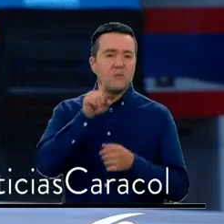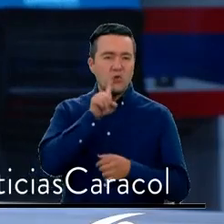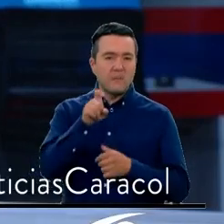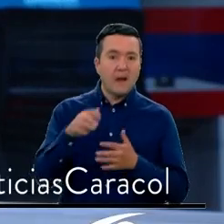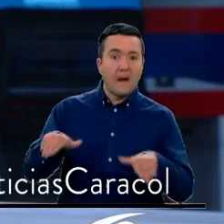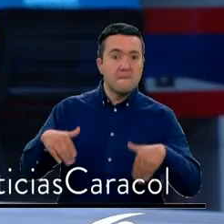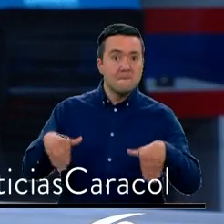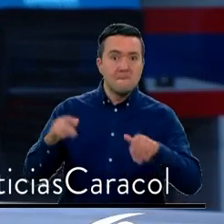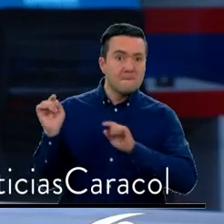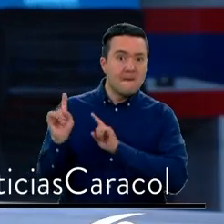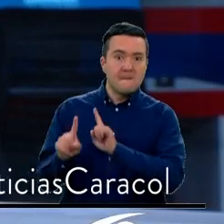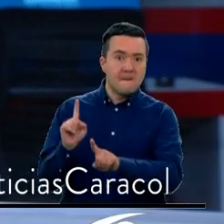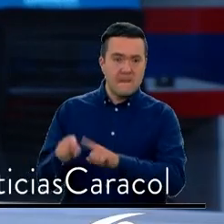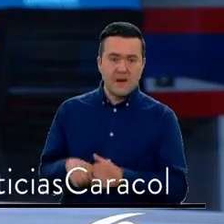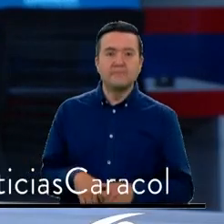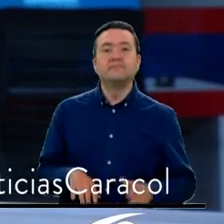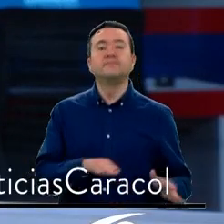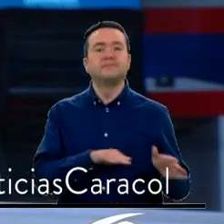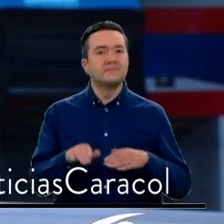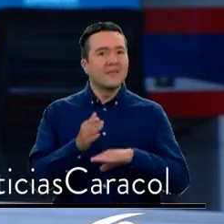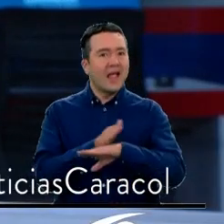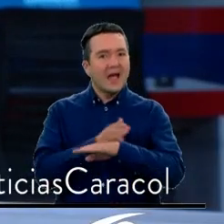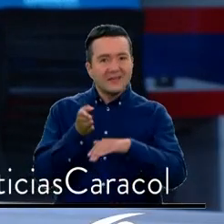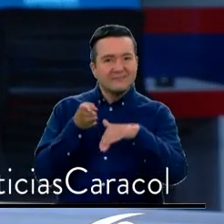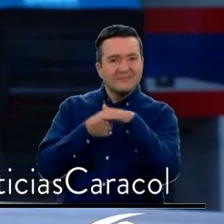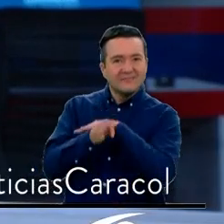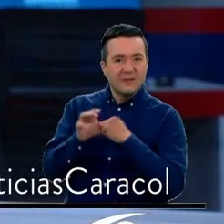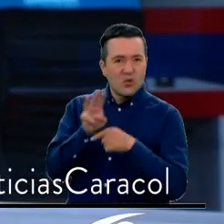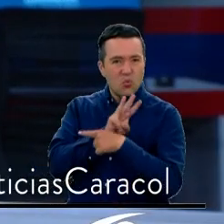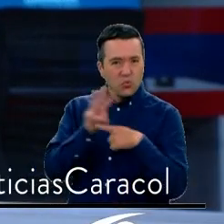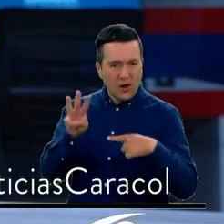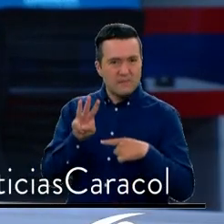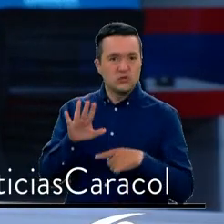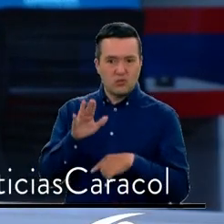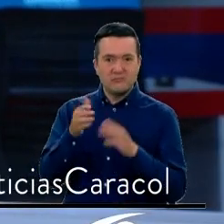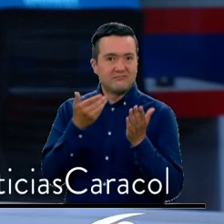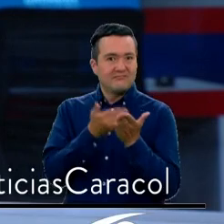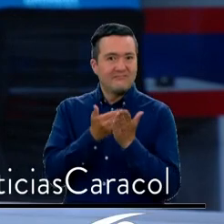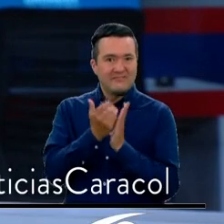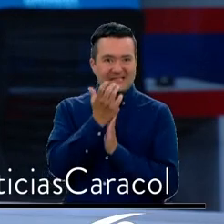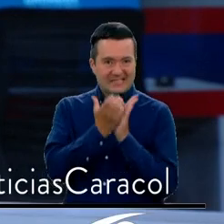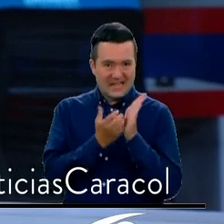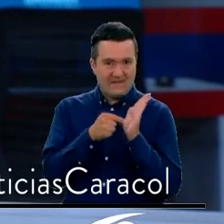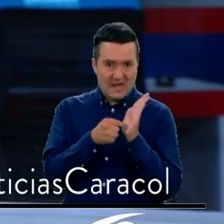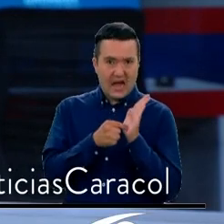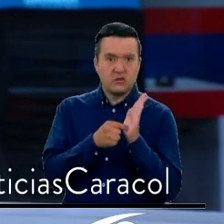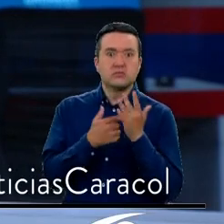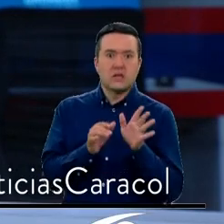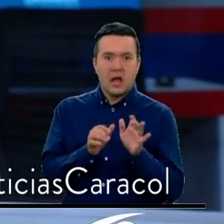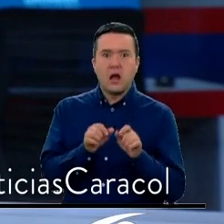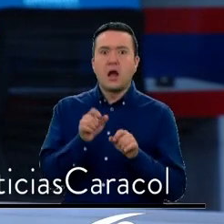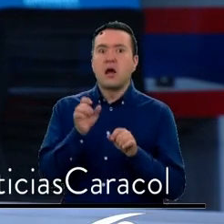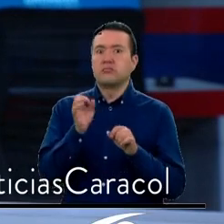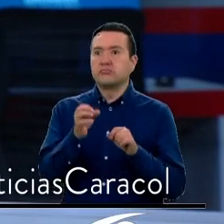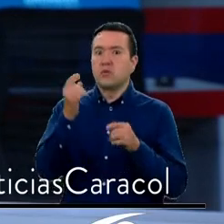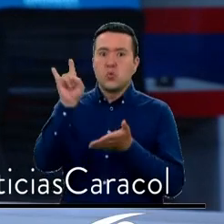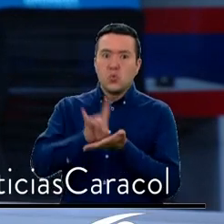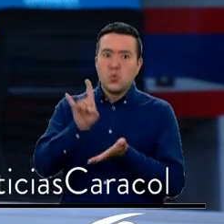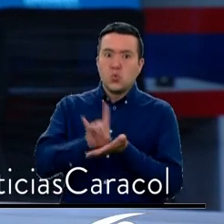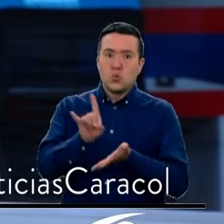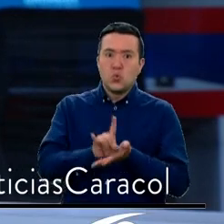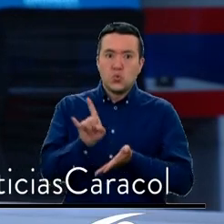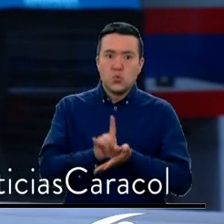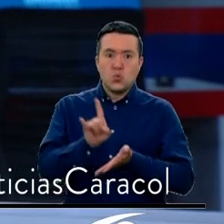Y desde que se habilitó la descarga del certificado digital de vacunación, se han generado más de 100.000 documentos pese a las fallas en el